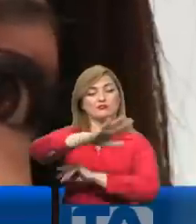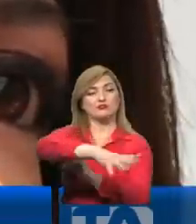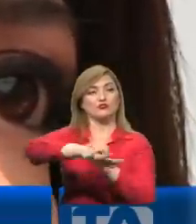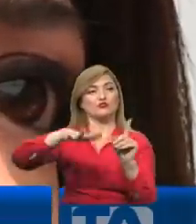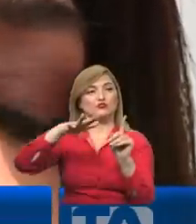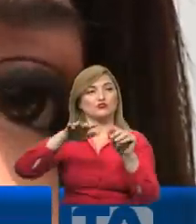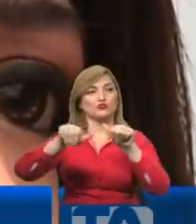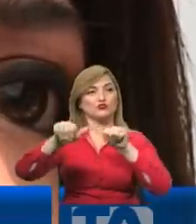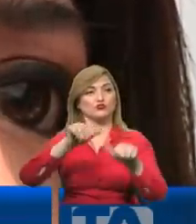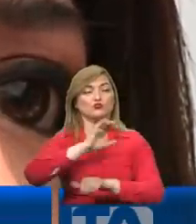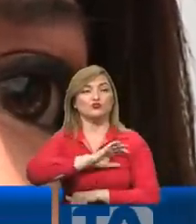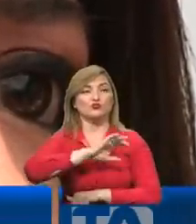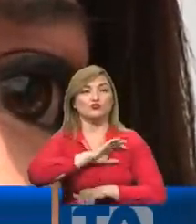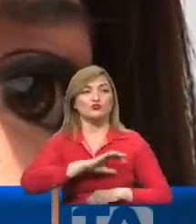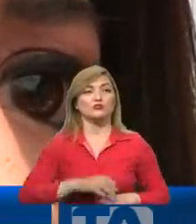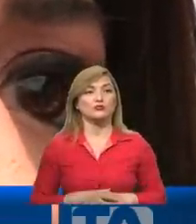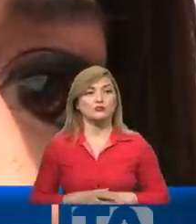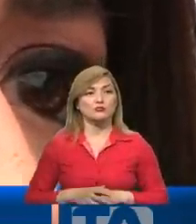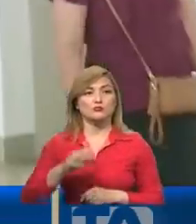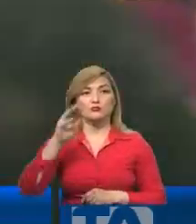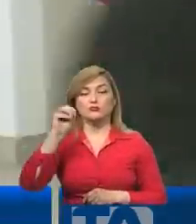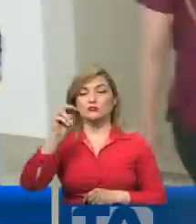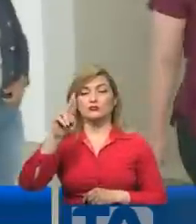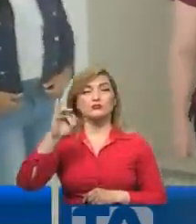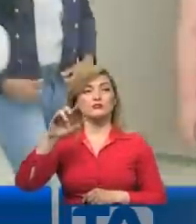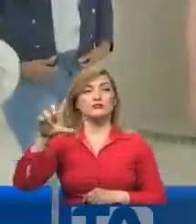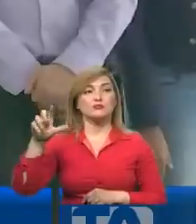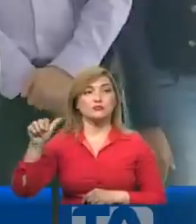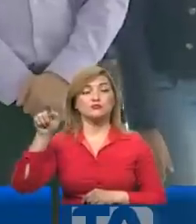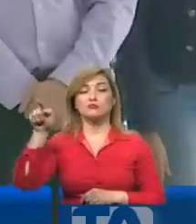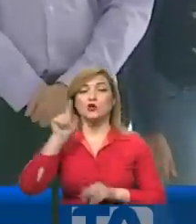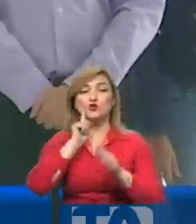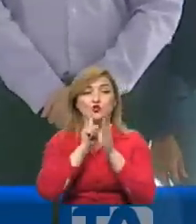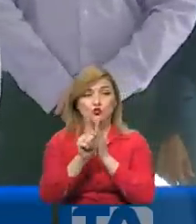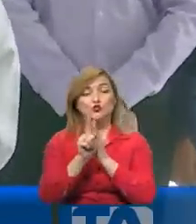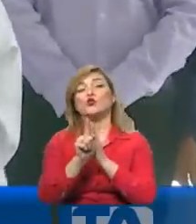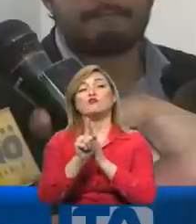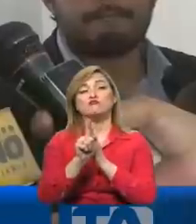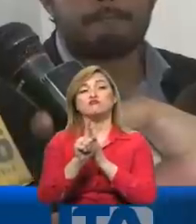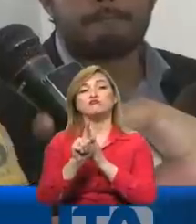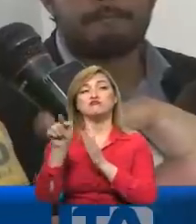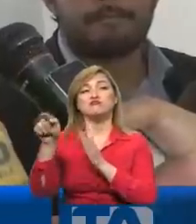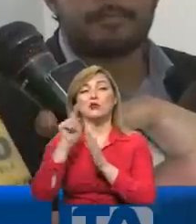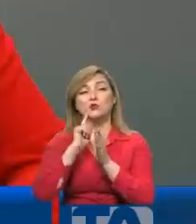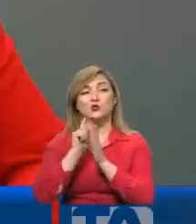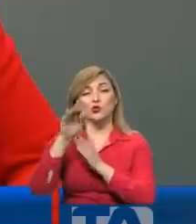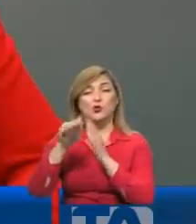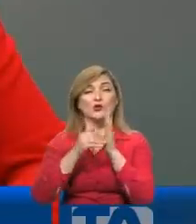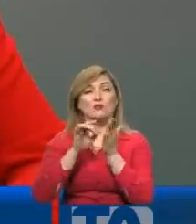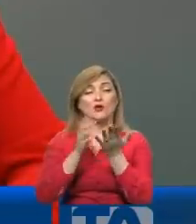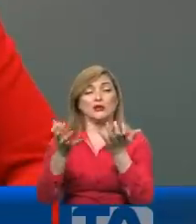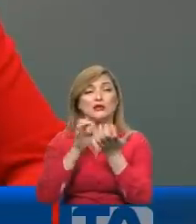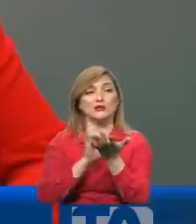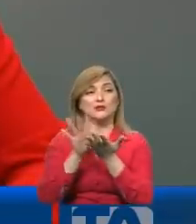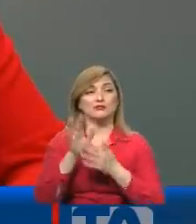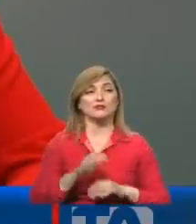Ambiente de la actual administración municipal, Mariela Irigoyen, presentaron una acción de revocatoria contra el alcalde Jorge Yunda. Y todo va a